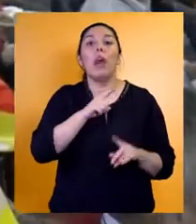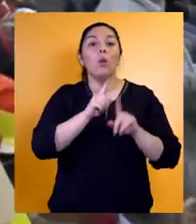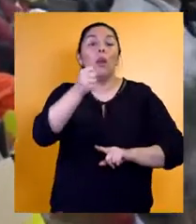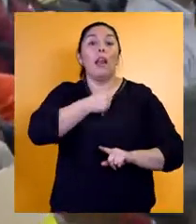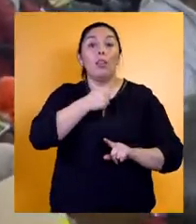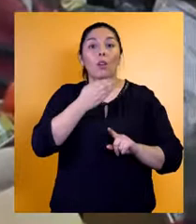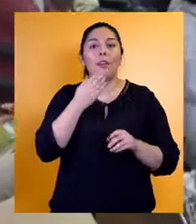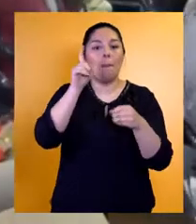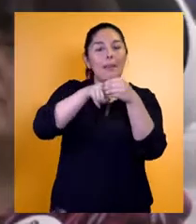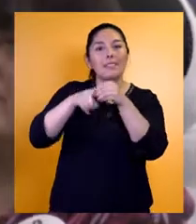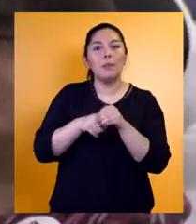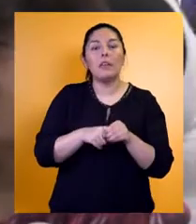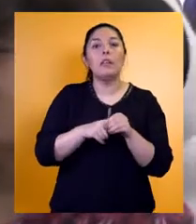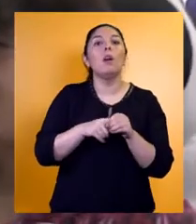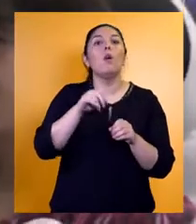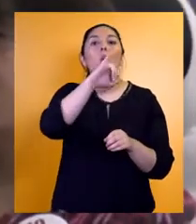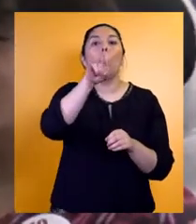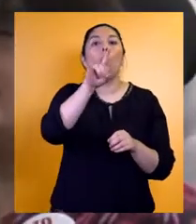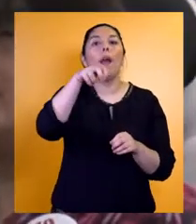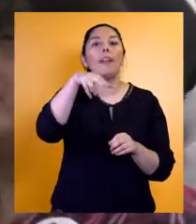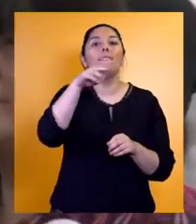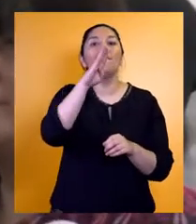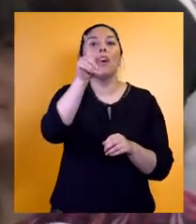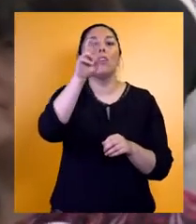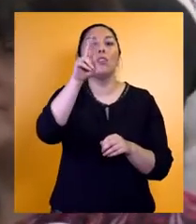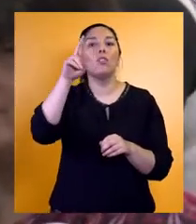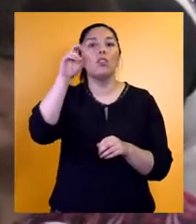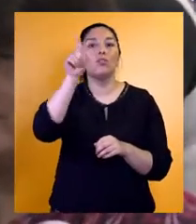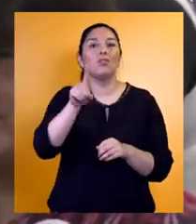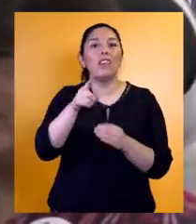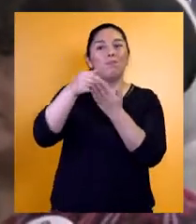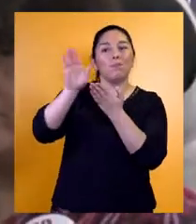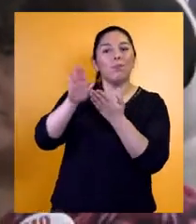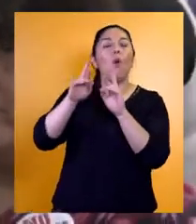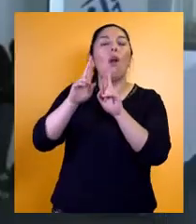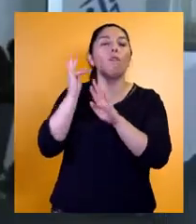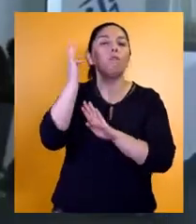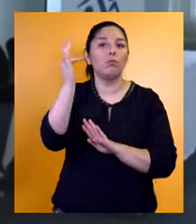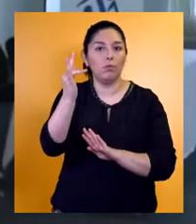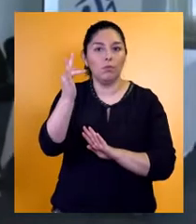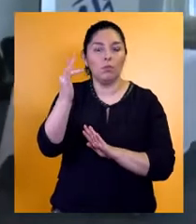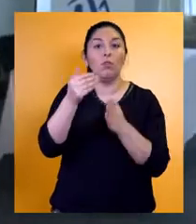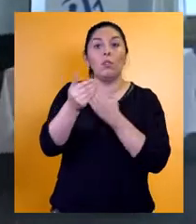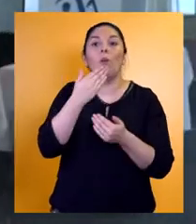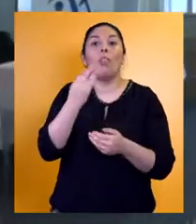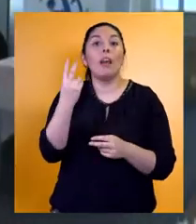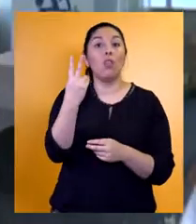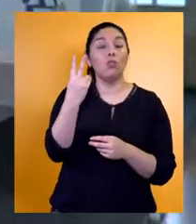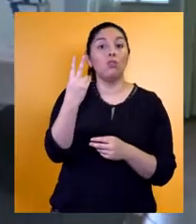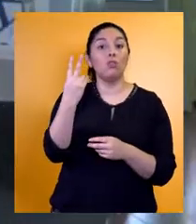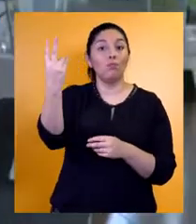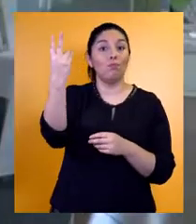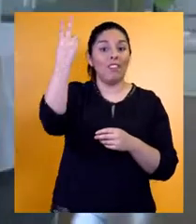confirme la salida de Juan Barros Madrid definitivamente desde la diócesis local, lo que espera se concrete con la venida de los sacerdotes,